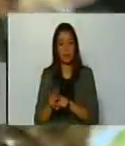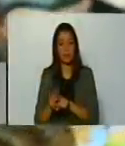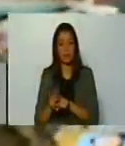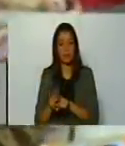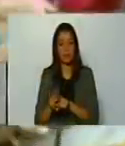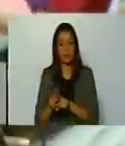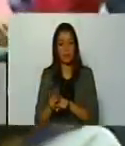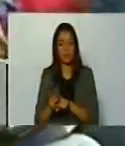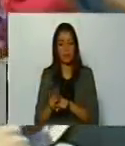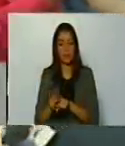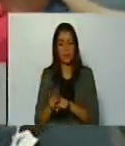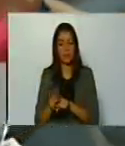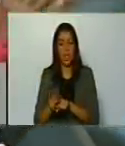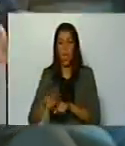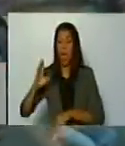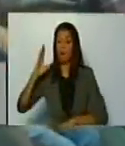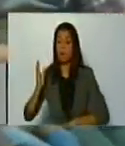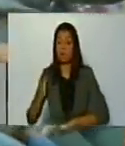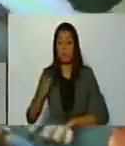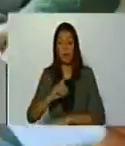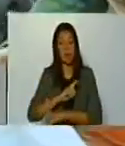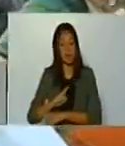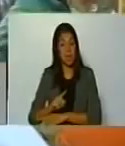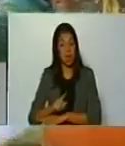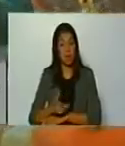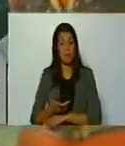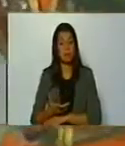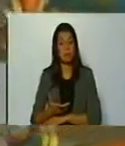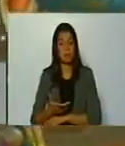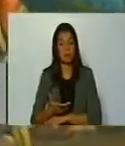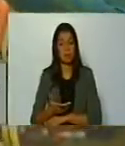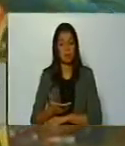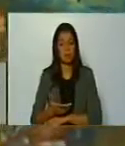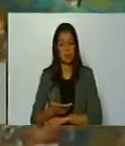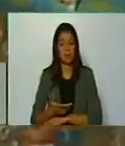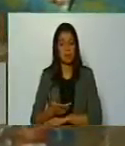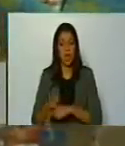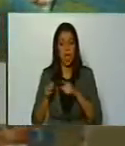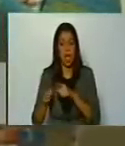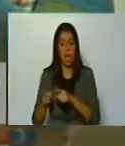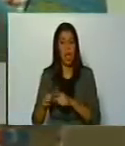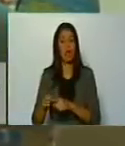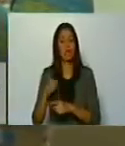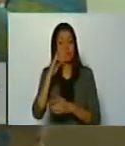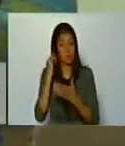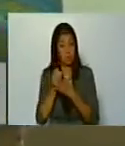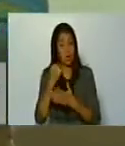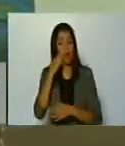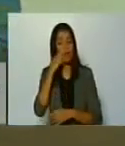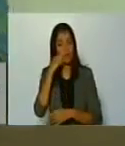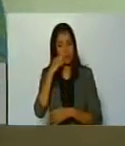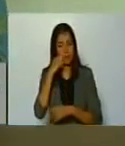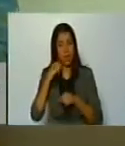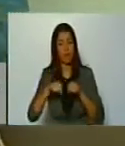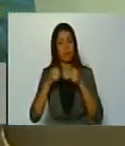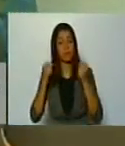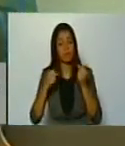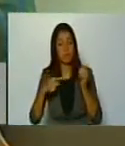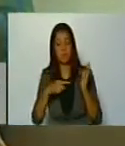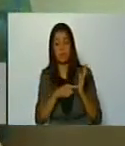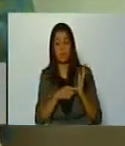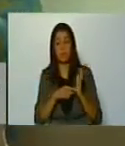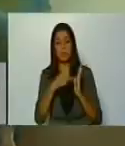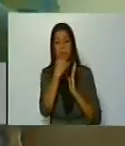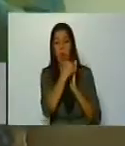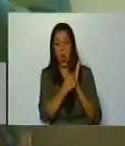No puede quedar impune su actuación. Ha sido contumaz su conducta de violación a lo que